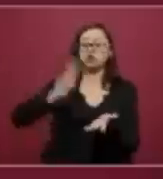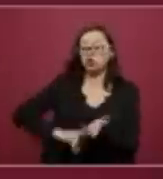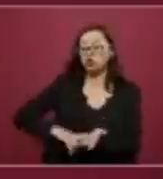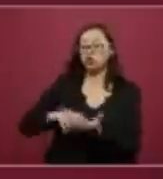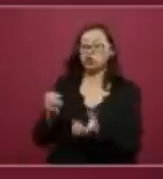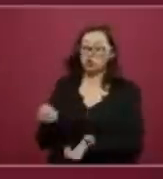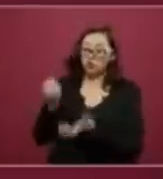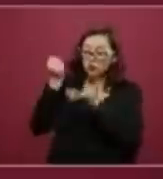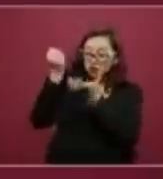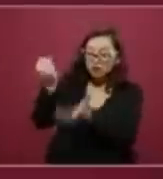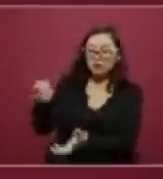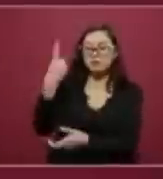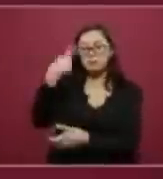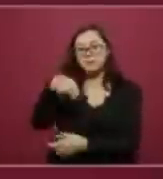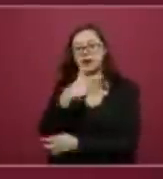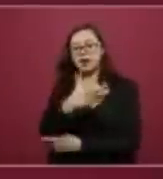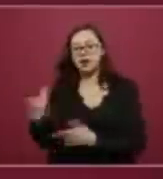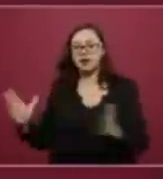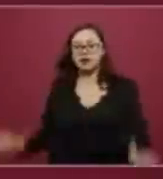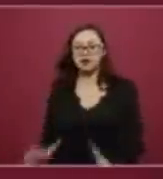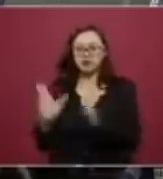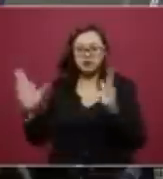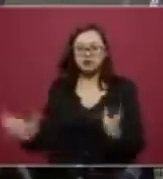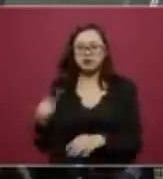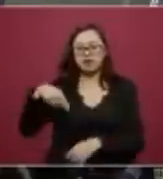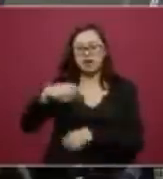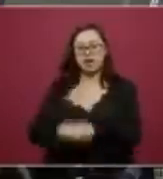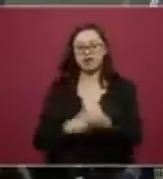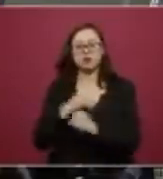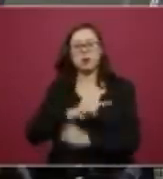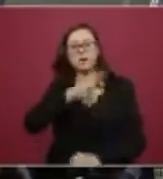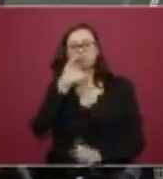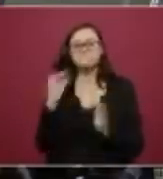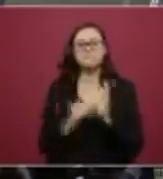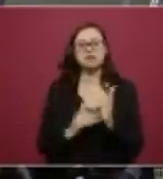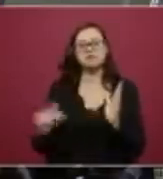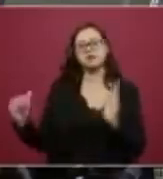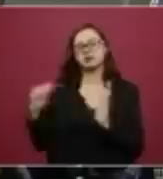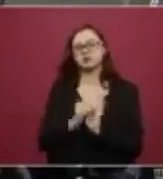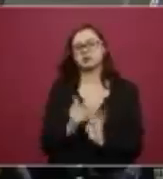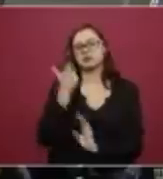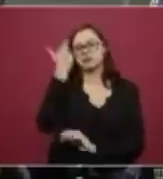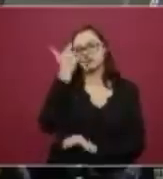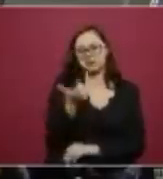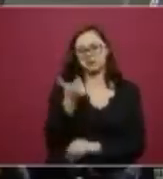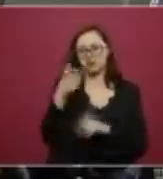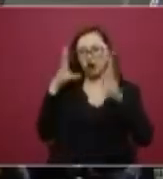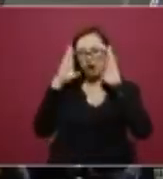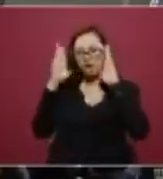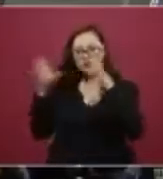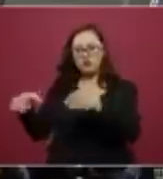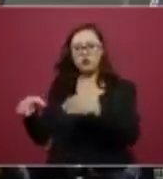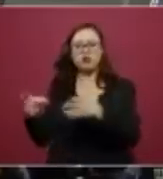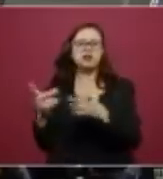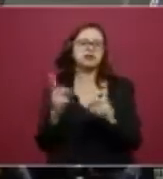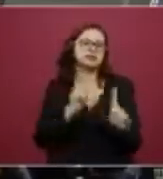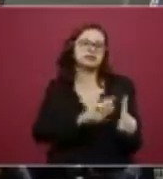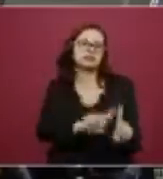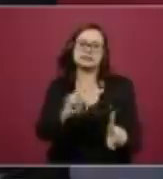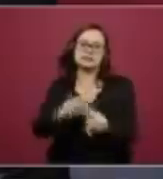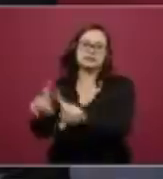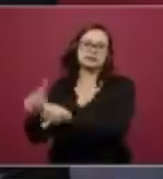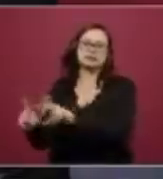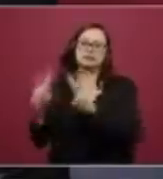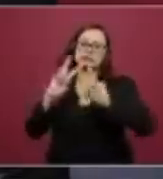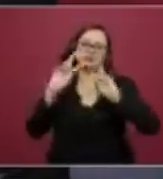servicios ambientales. Este año se están otorgando 1,000 millones de pesos para los diferentes núcleos